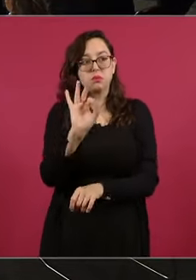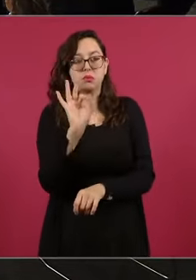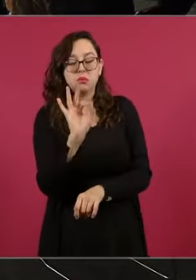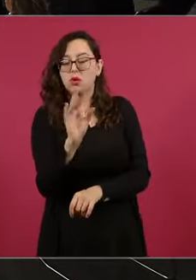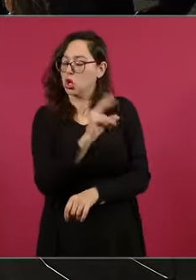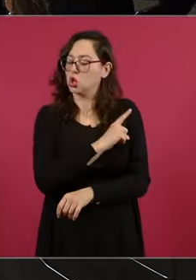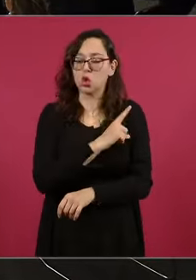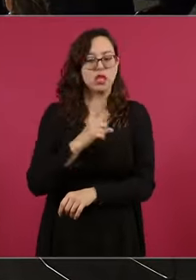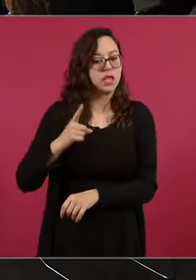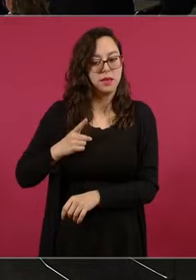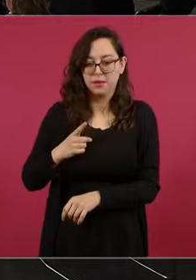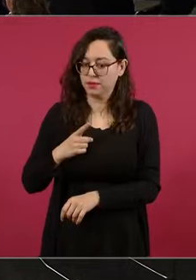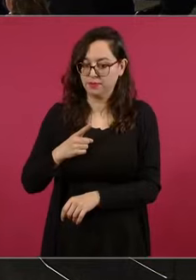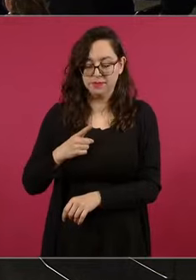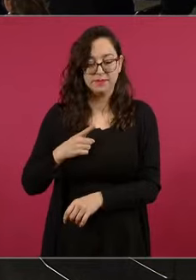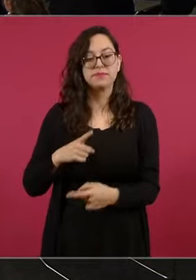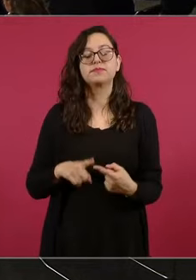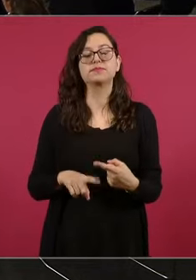no.